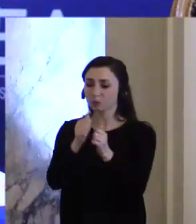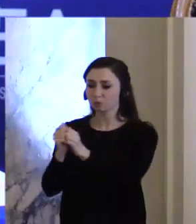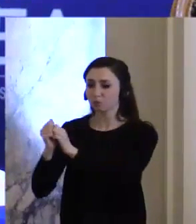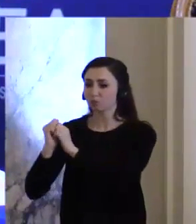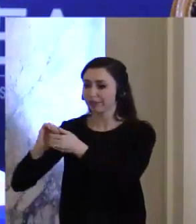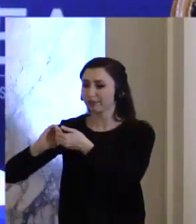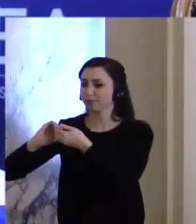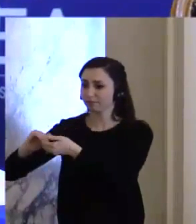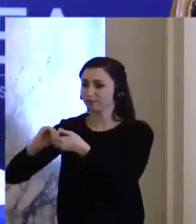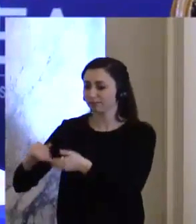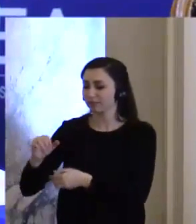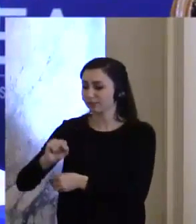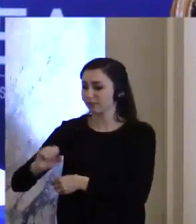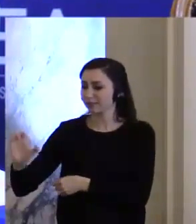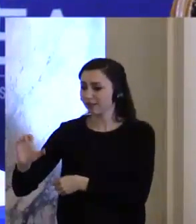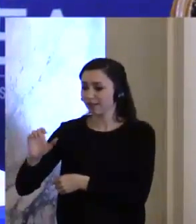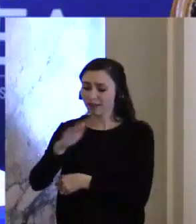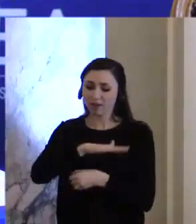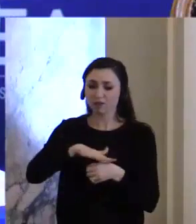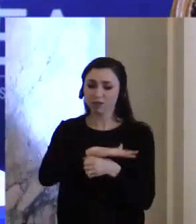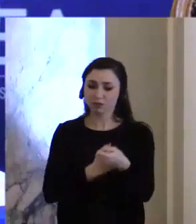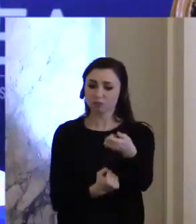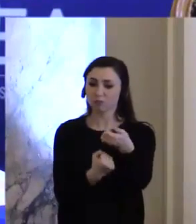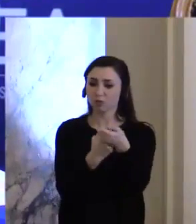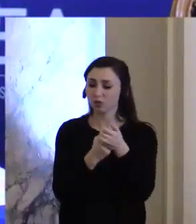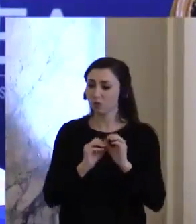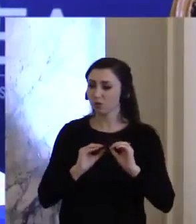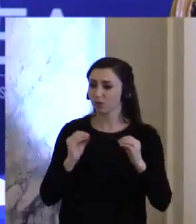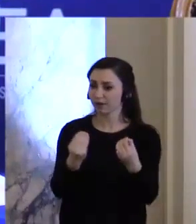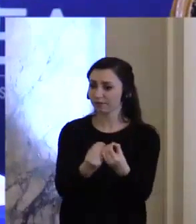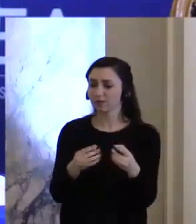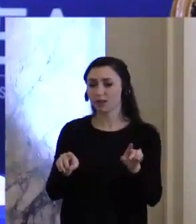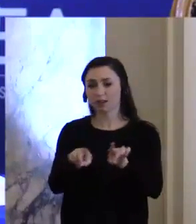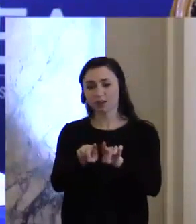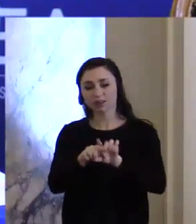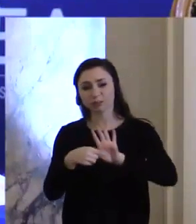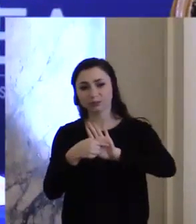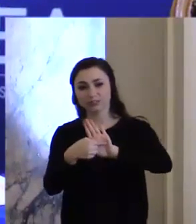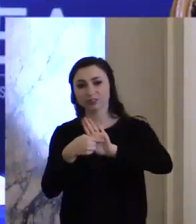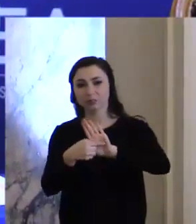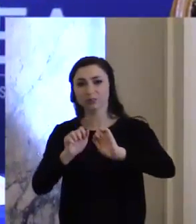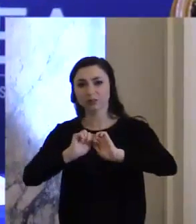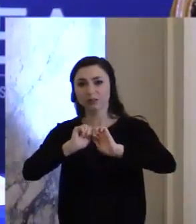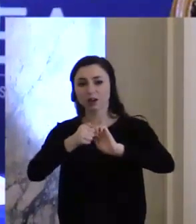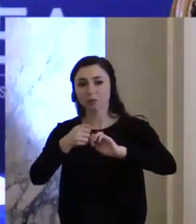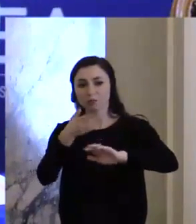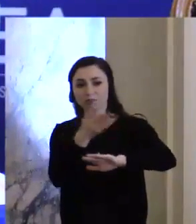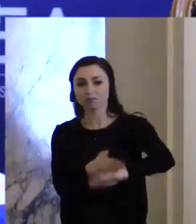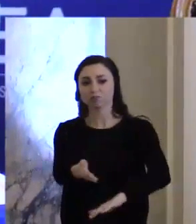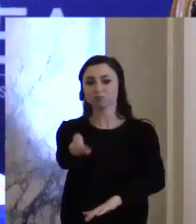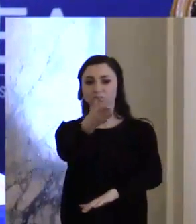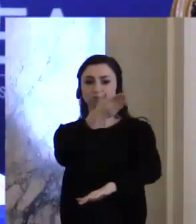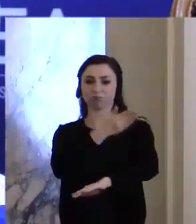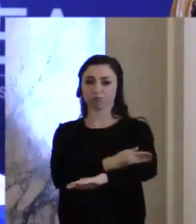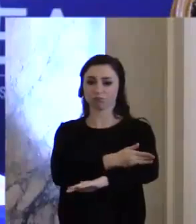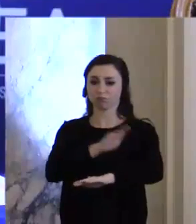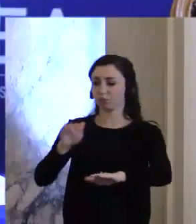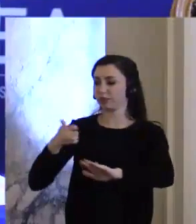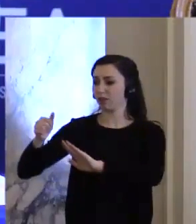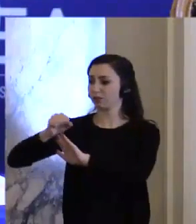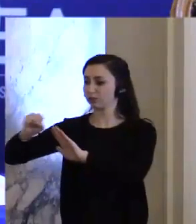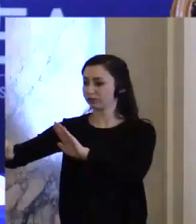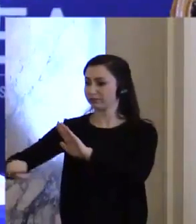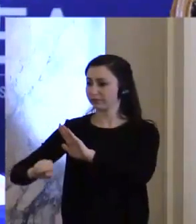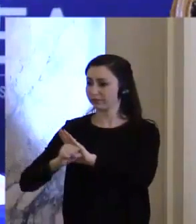organizaciones, y cómo hemos avanzado con los Estados miembros para integrar estos asuntos como temas del día a